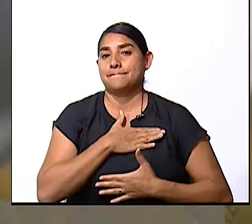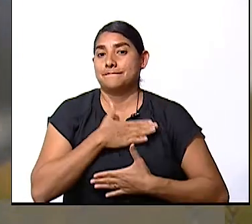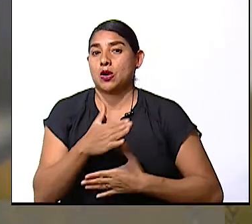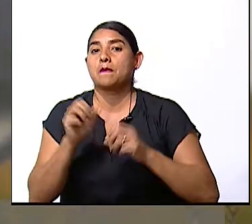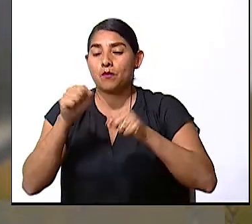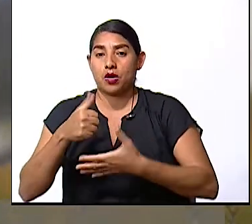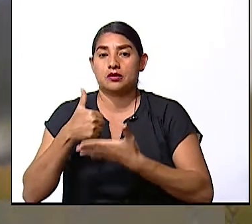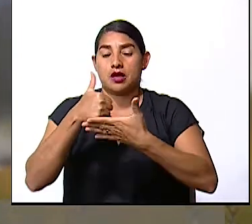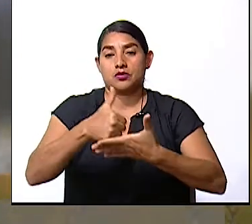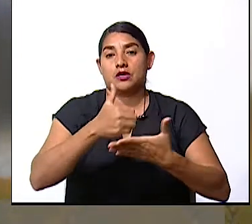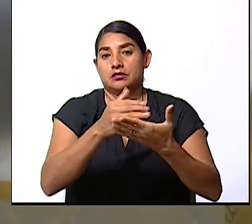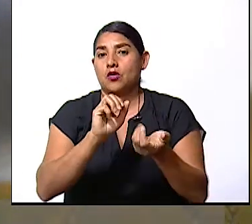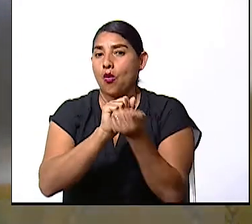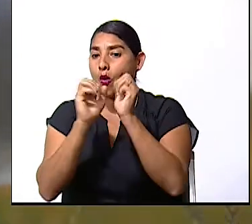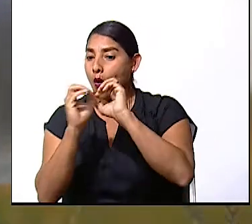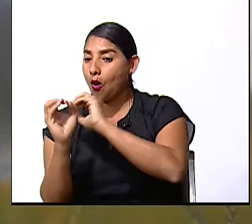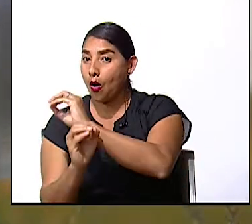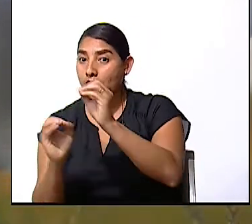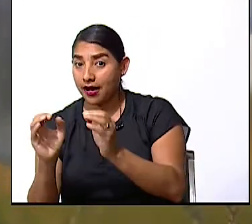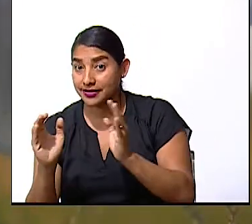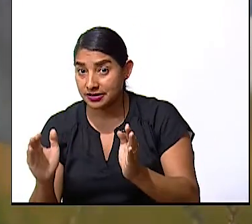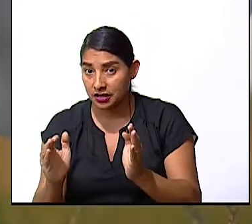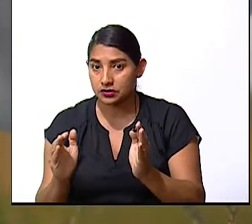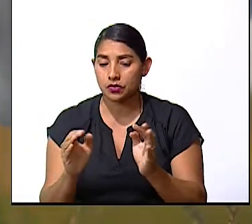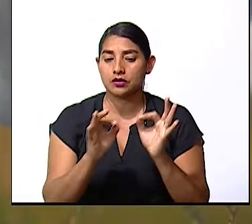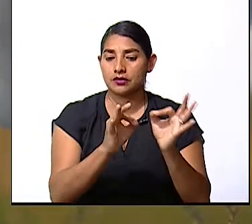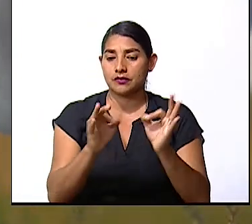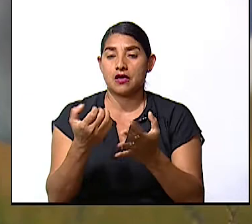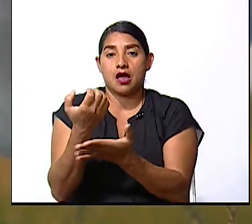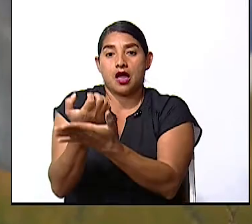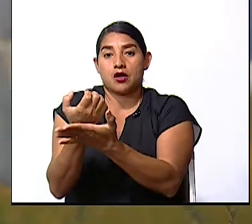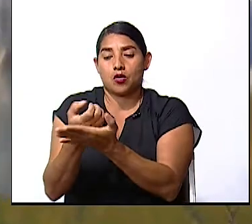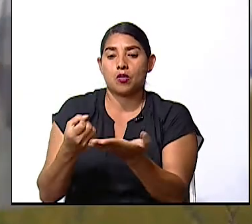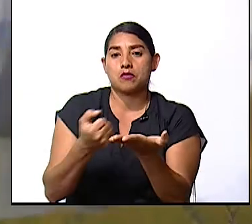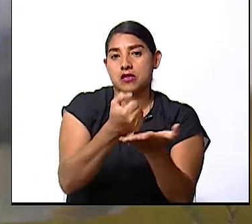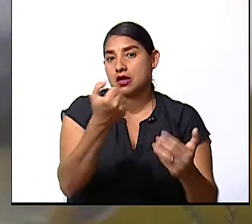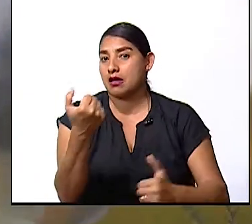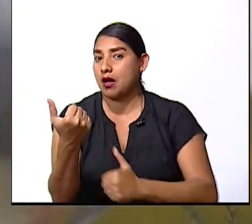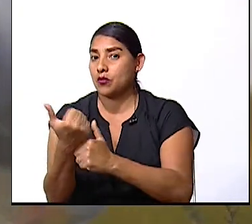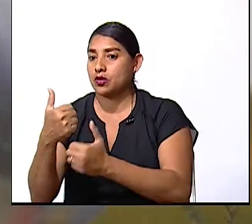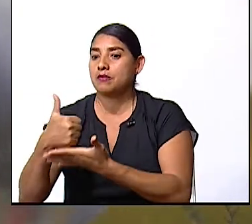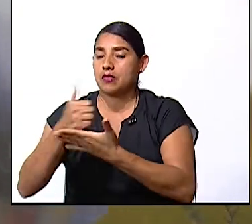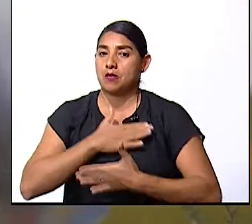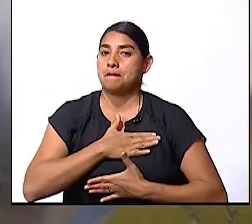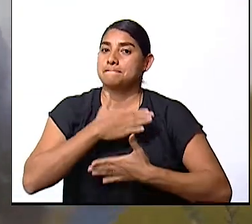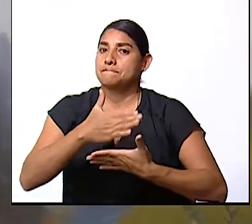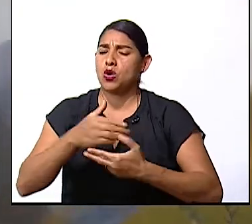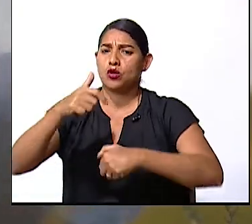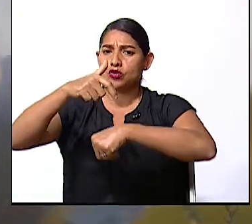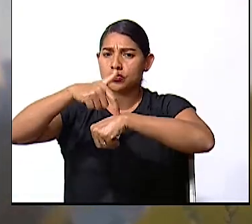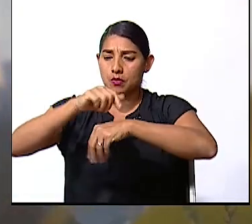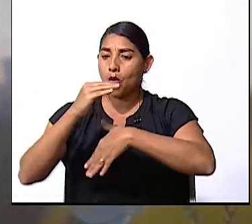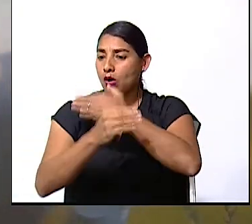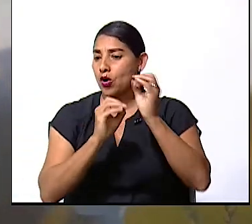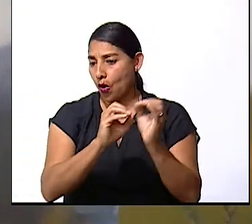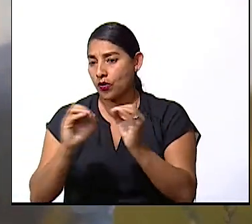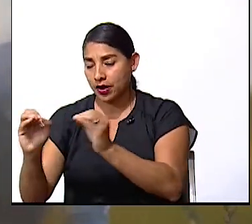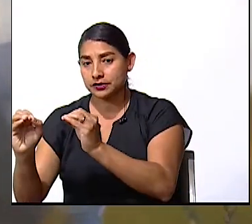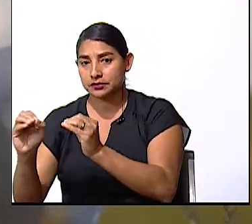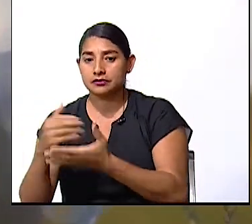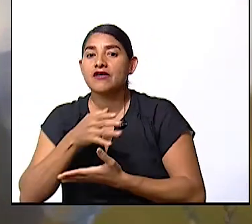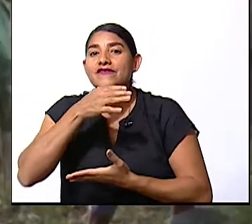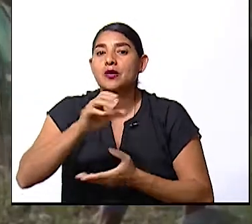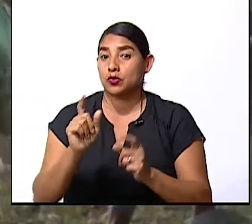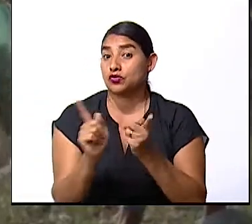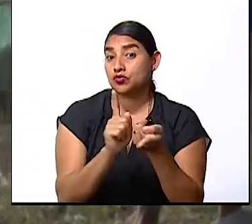Puedes colaborar con organizaciones, ya sea de manera económica o haciéndote voluntario. Algunas organizaciones que te